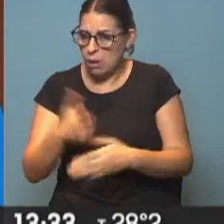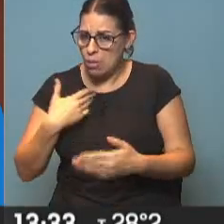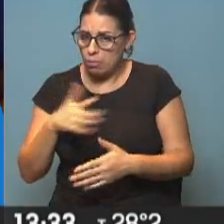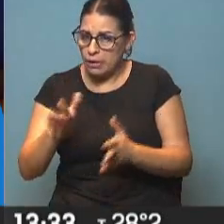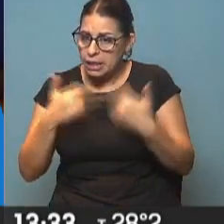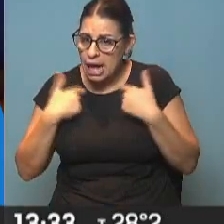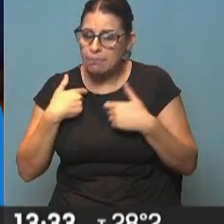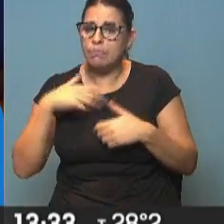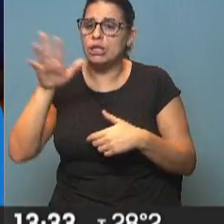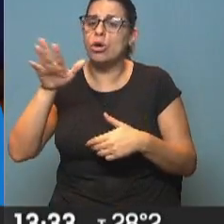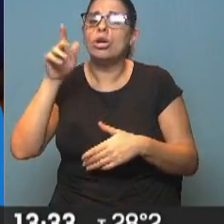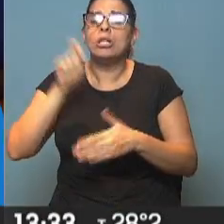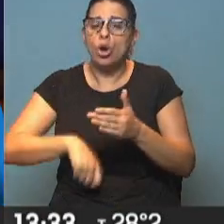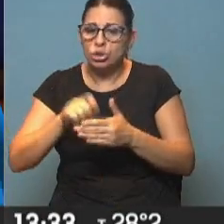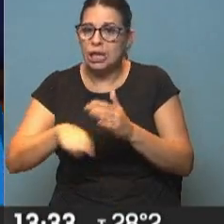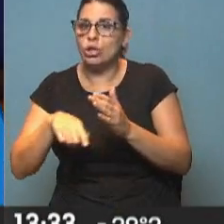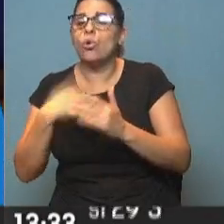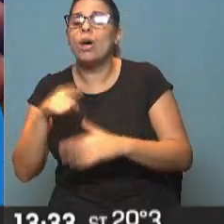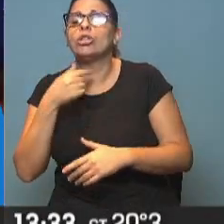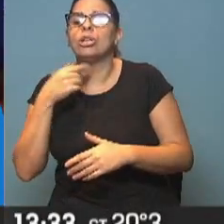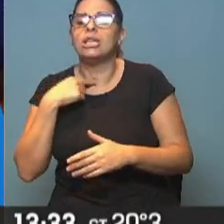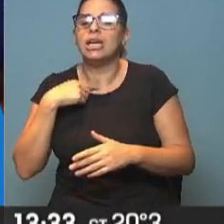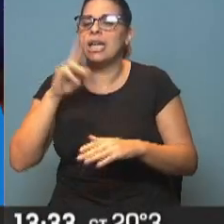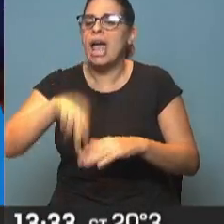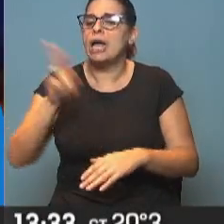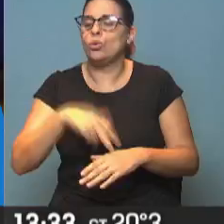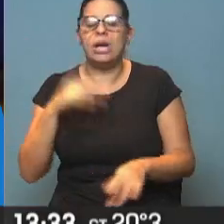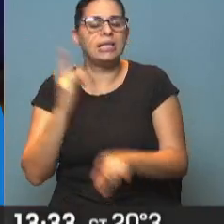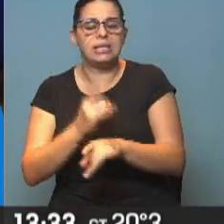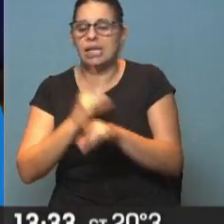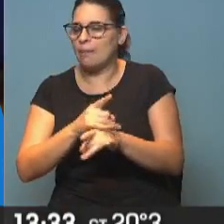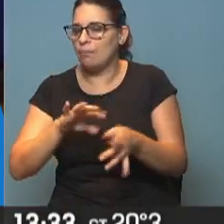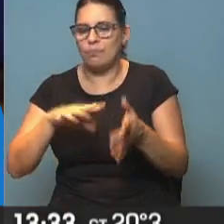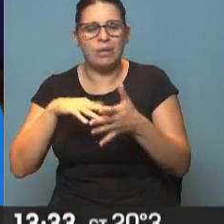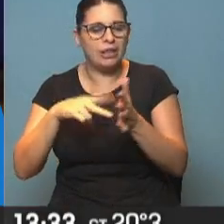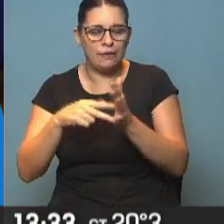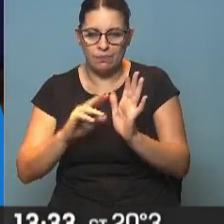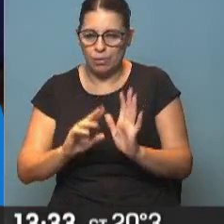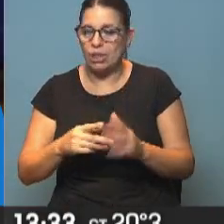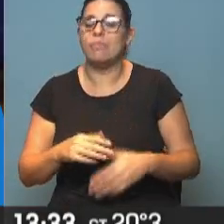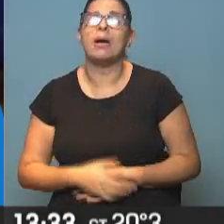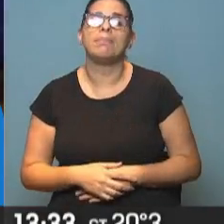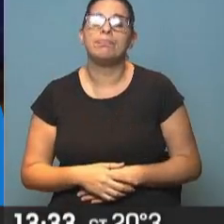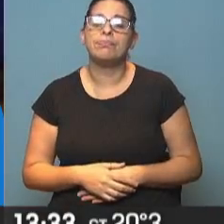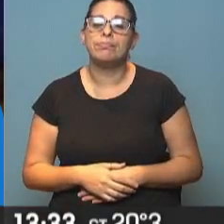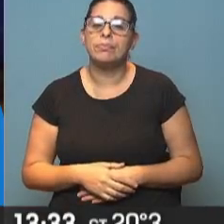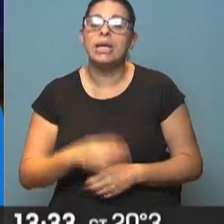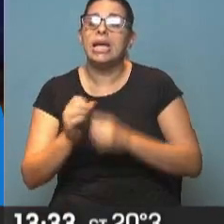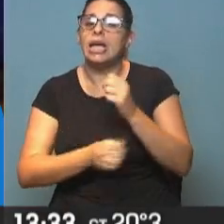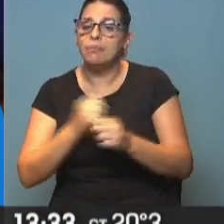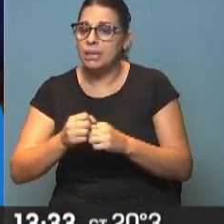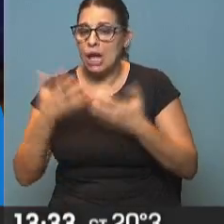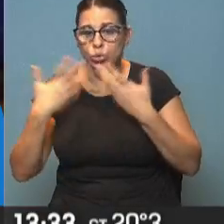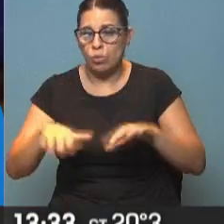rápidamente por cualquier vía ahora el día que te queda rebaja te la complican siempre entonces la baja el proveedor la tiene que tomar